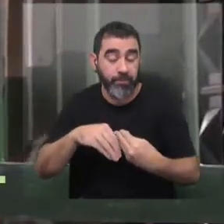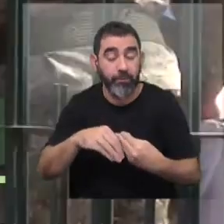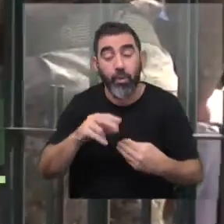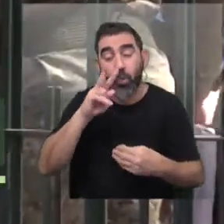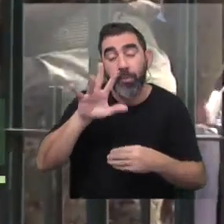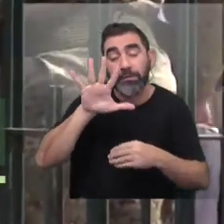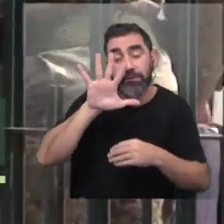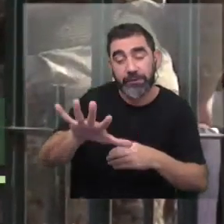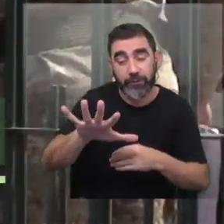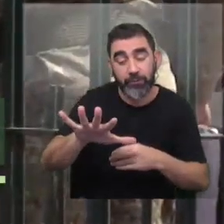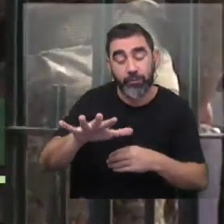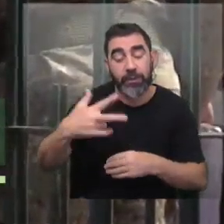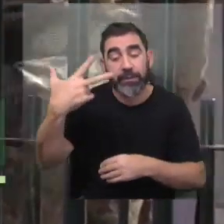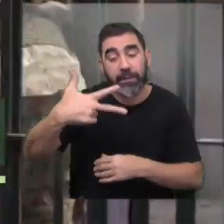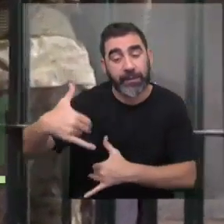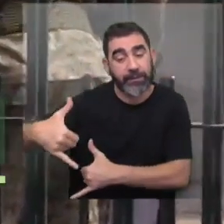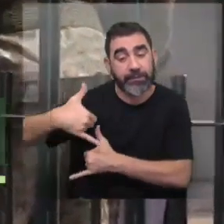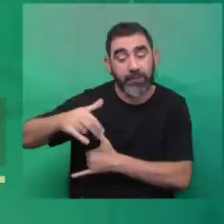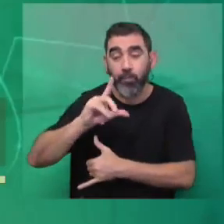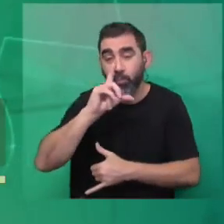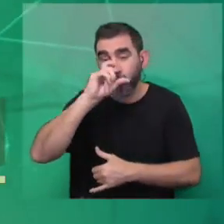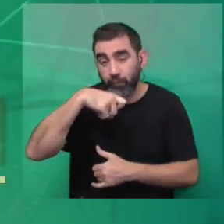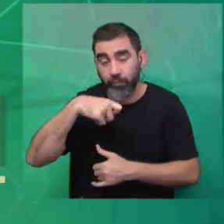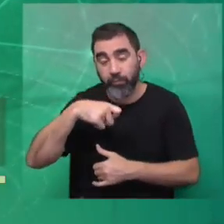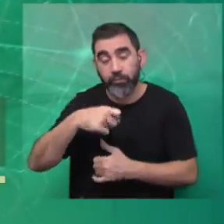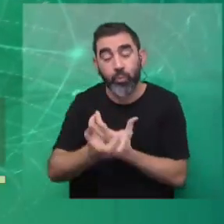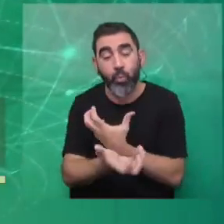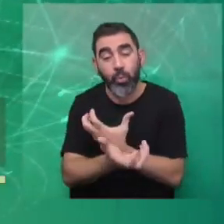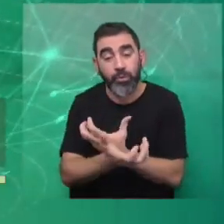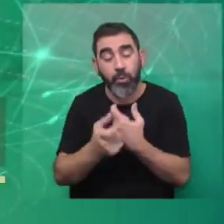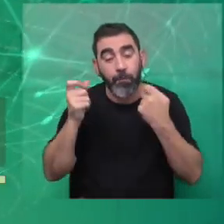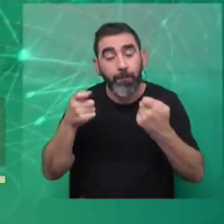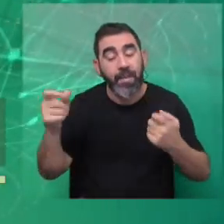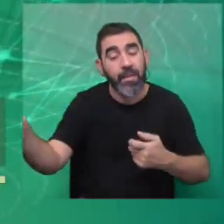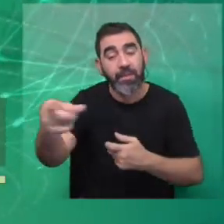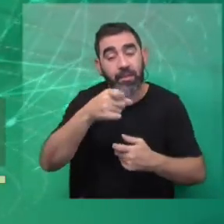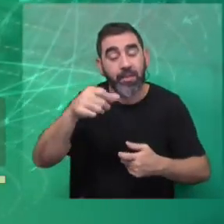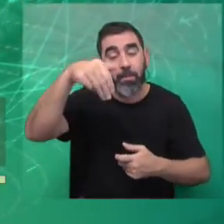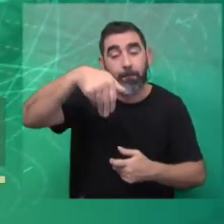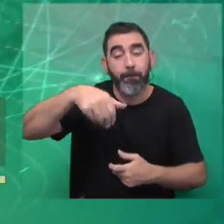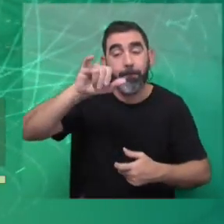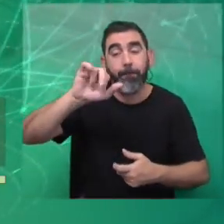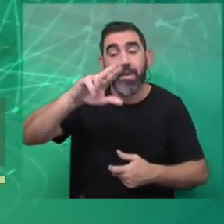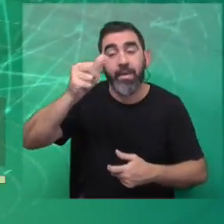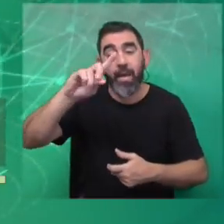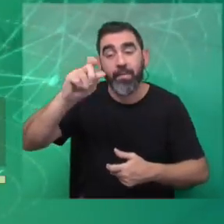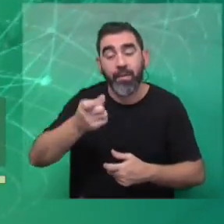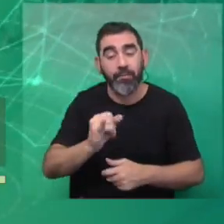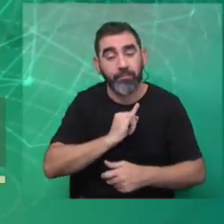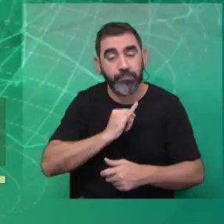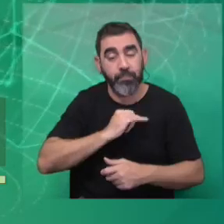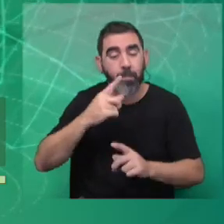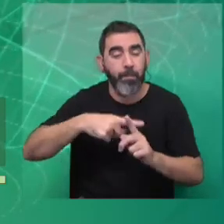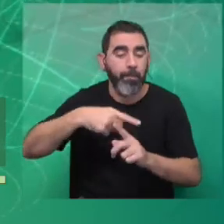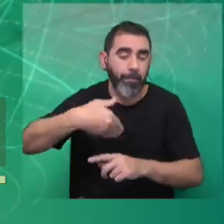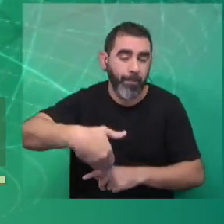2005 en el batallón 13 ubicado en Montevideo aparecieron los restos del militante comunista Fernando Miranda cuya identificación se produjo meses